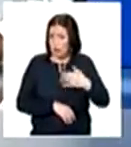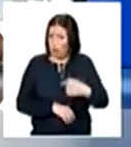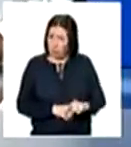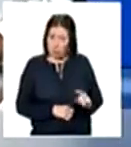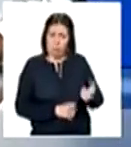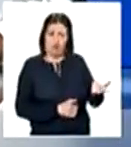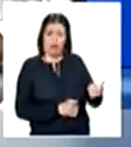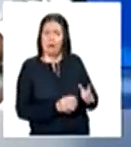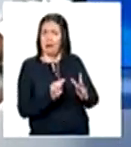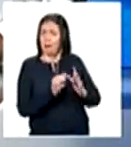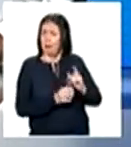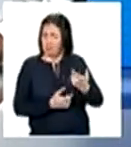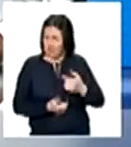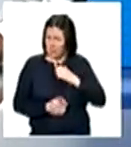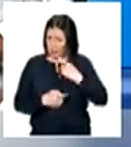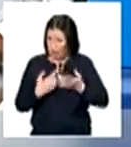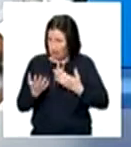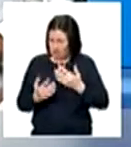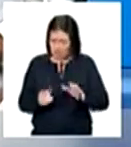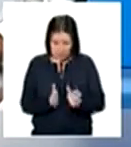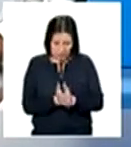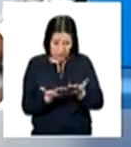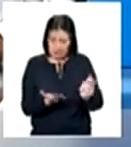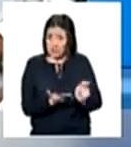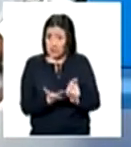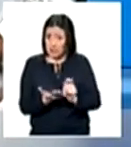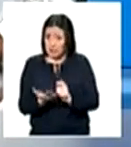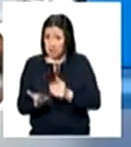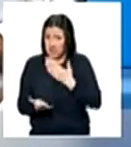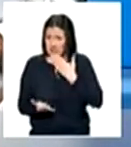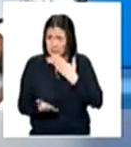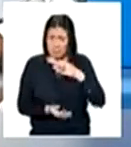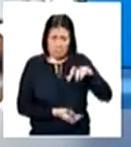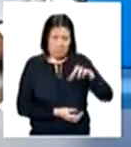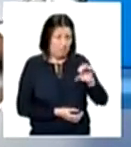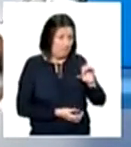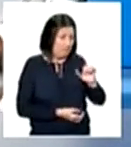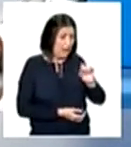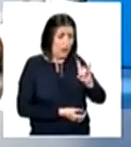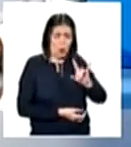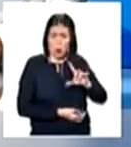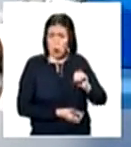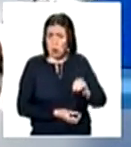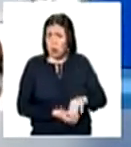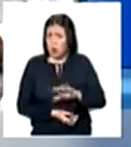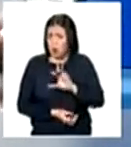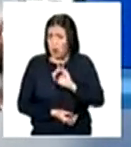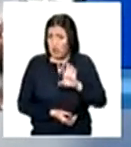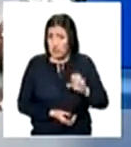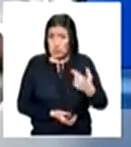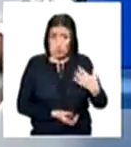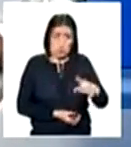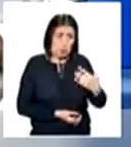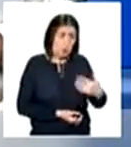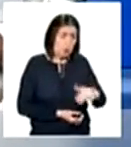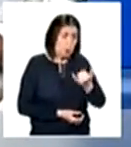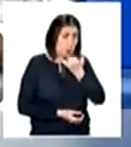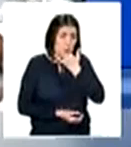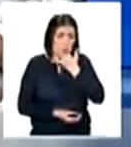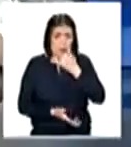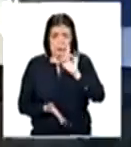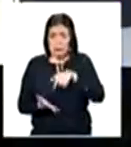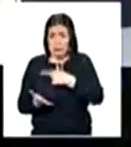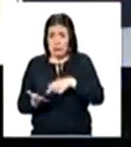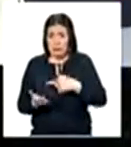en una entrevista al asegurar que el autor del libro 100 años de soledad era Paulo Coelho. Este error le ha traído una ola de críticas.